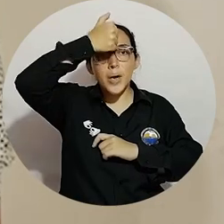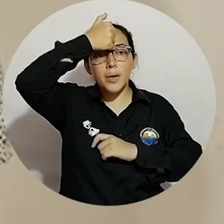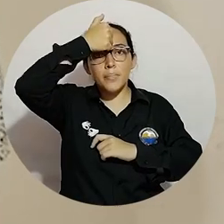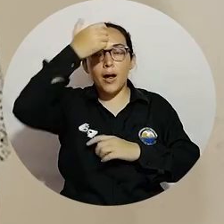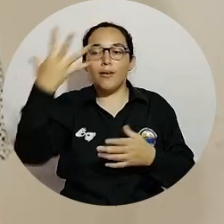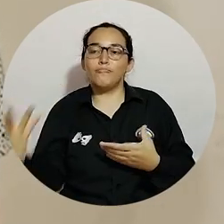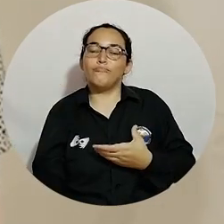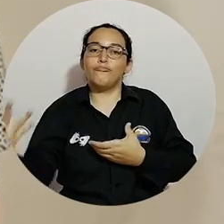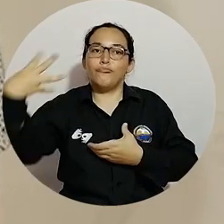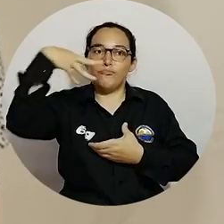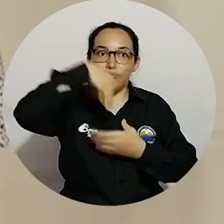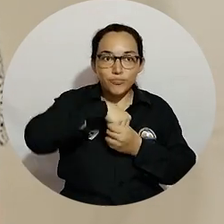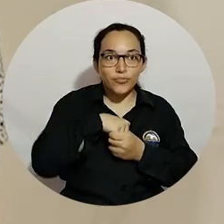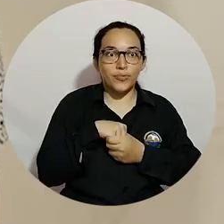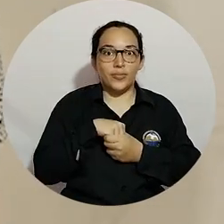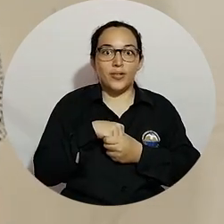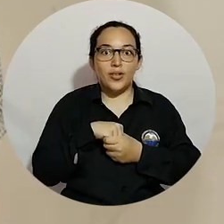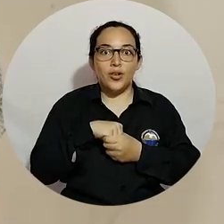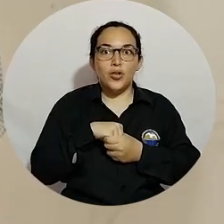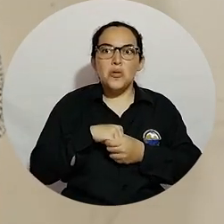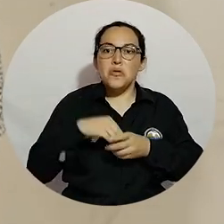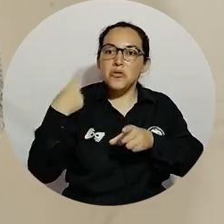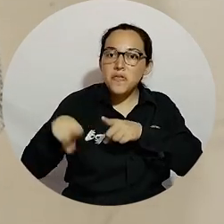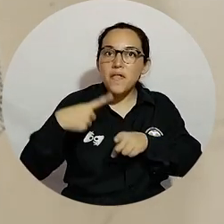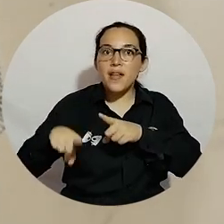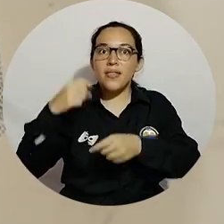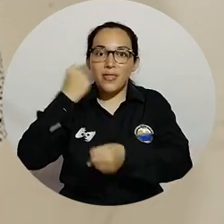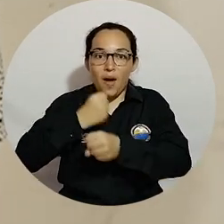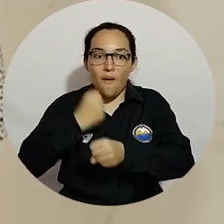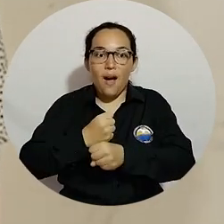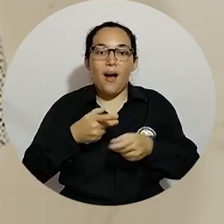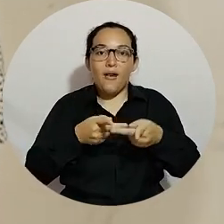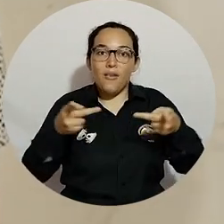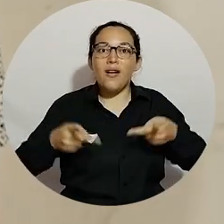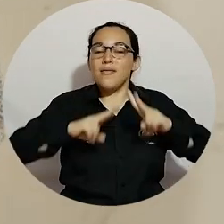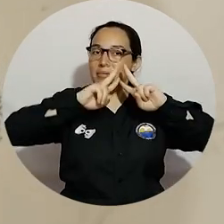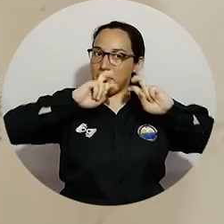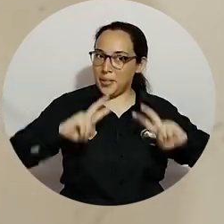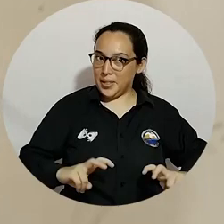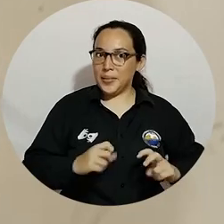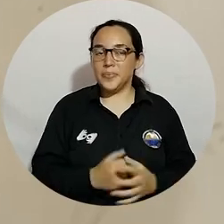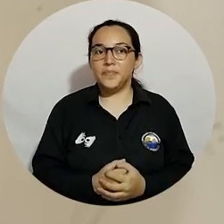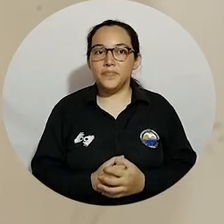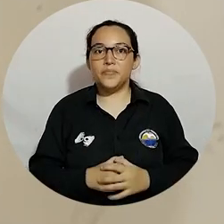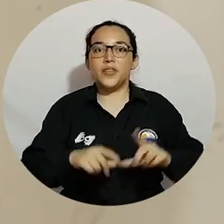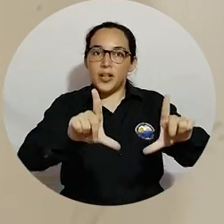eje central que incluya en la consecución de dichos espacios